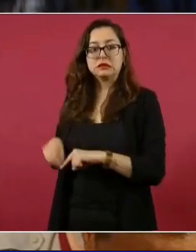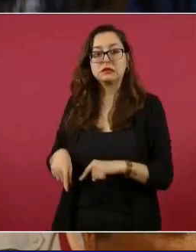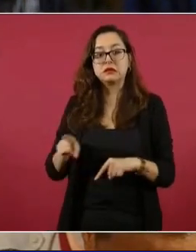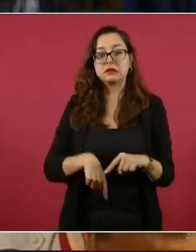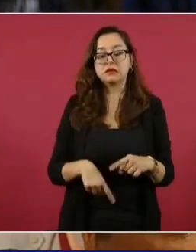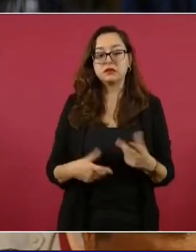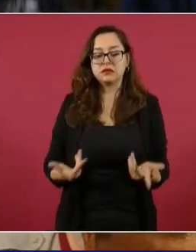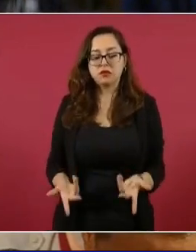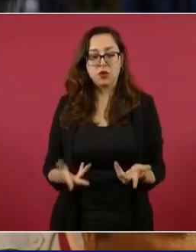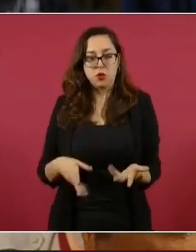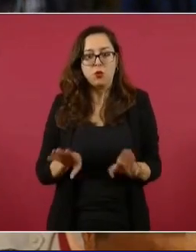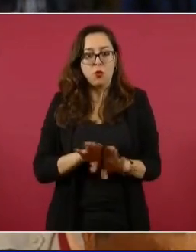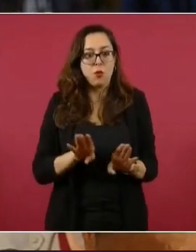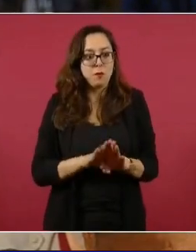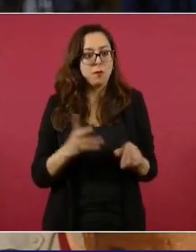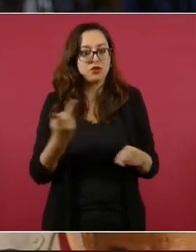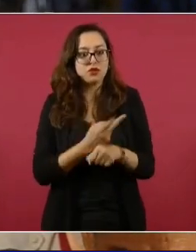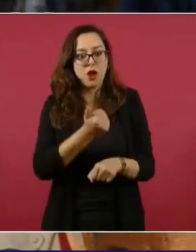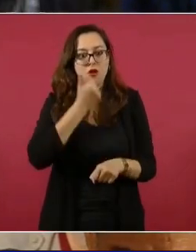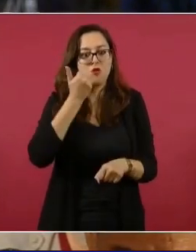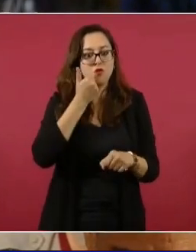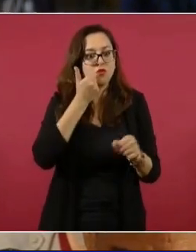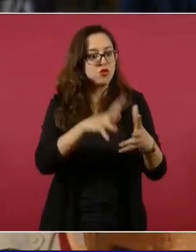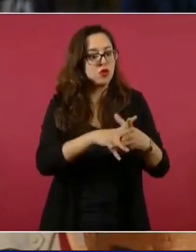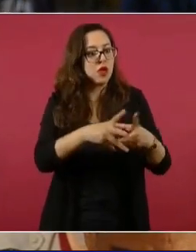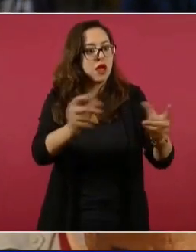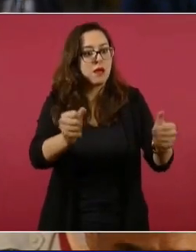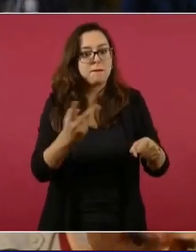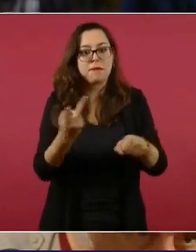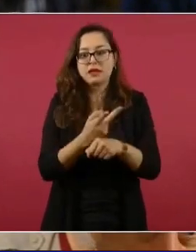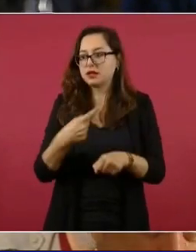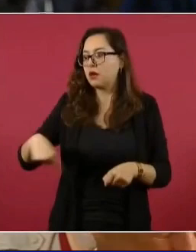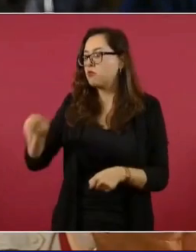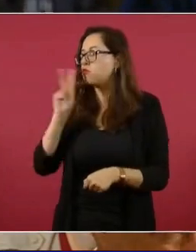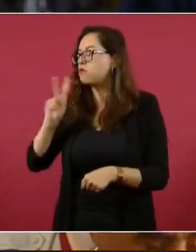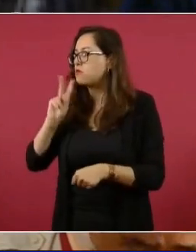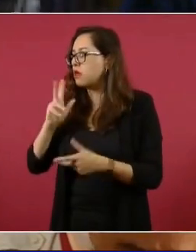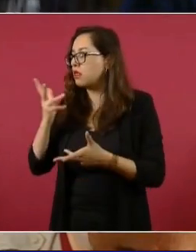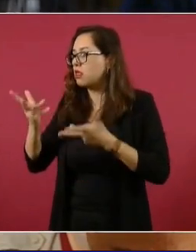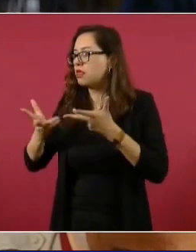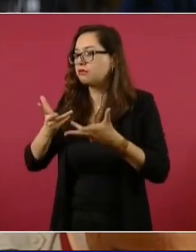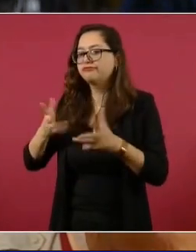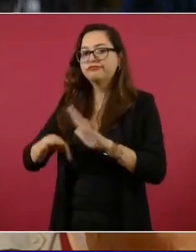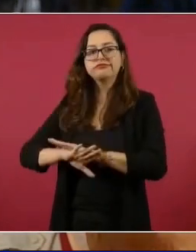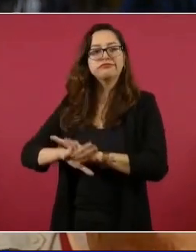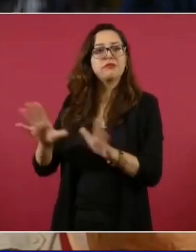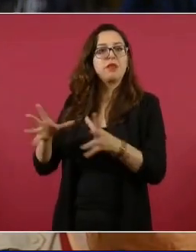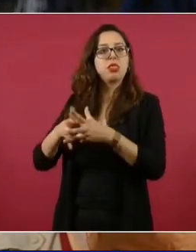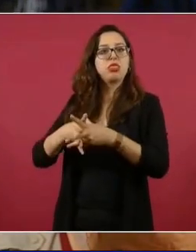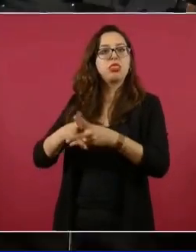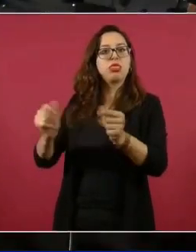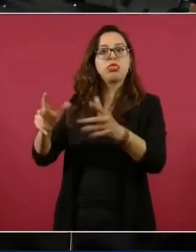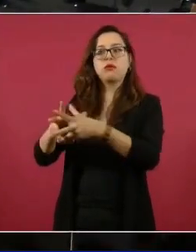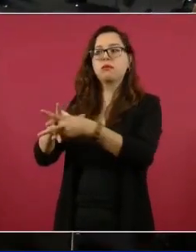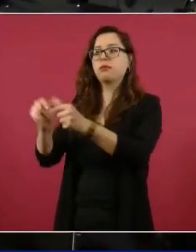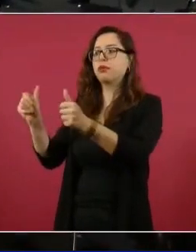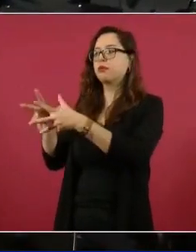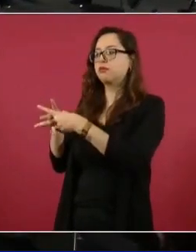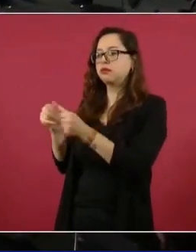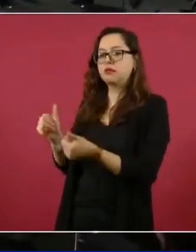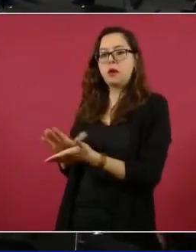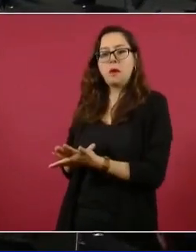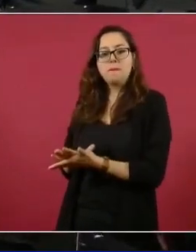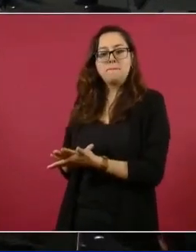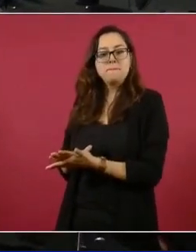de lo ocurrido desaparecieron. ¿Cuál era la necesidad de Tomás Herón y de Murillo Karam de